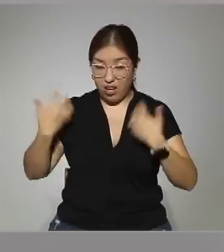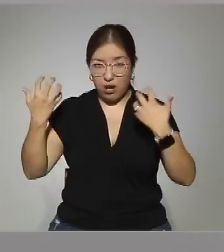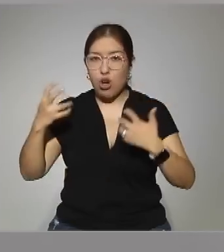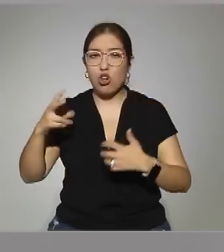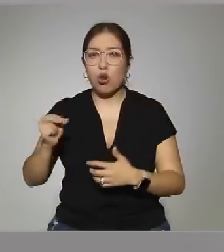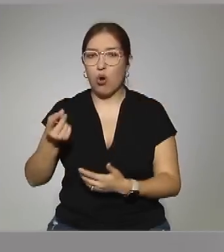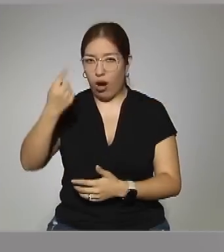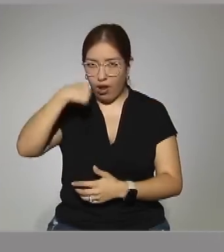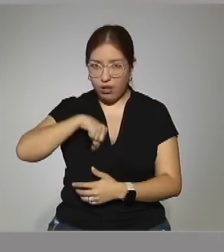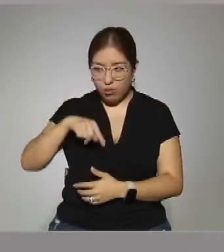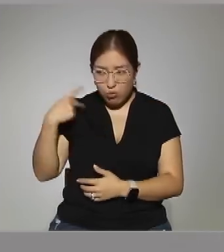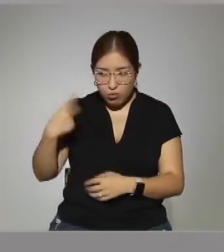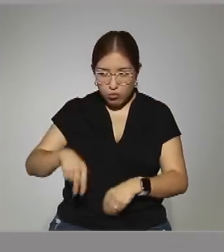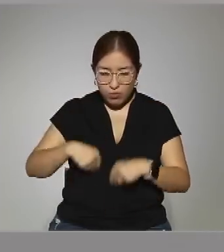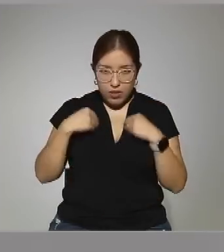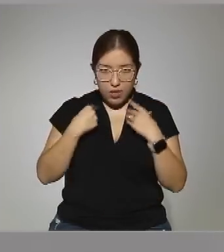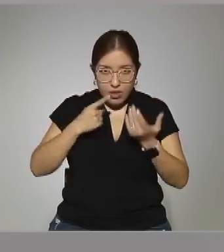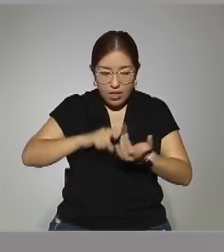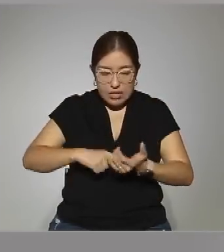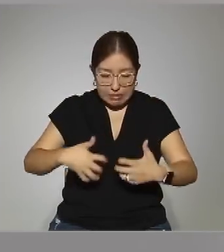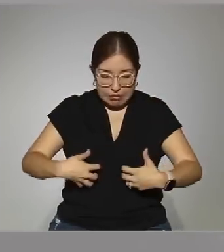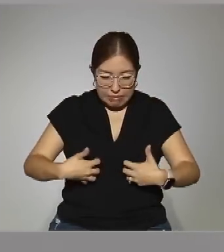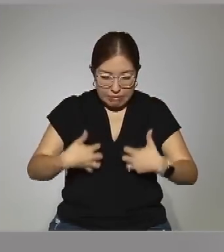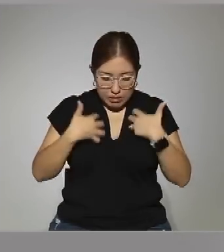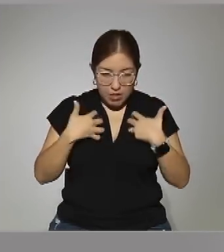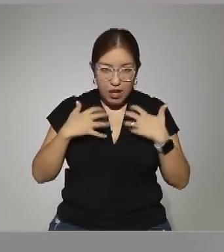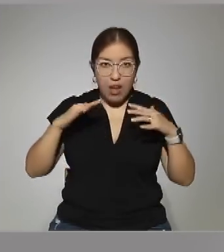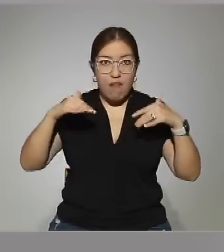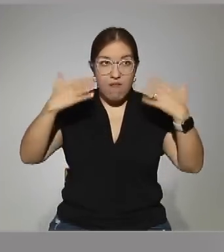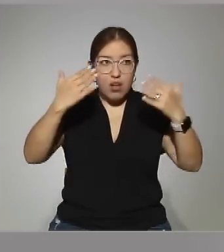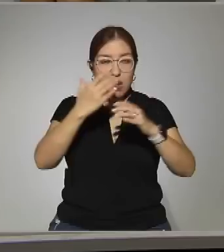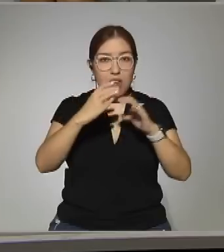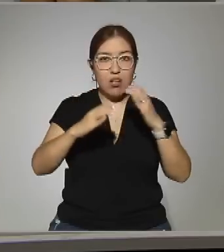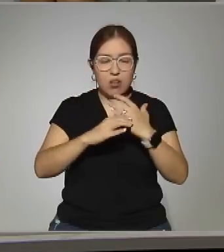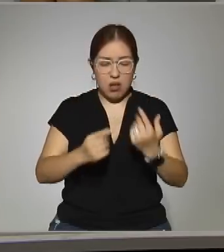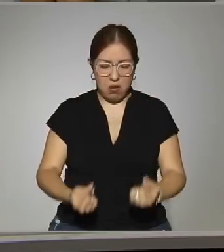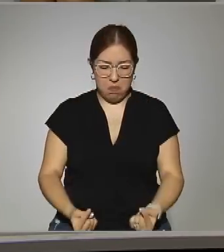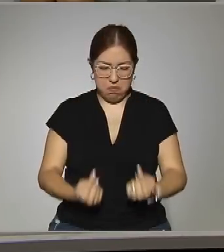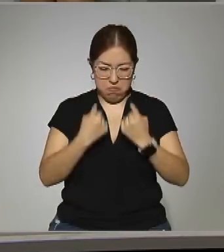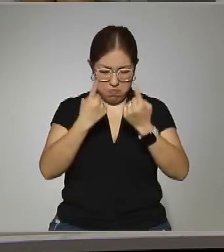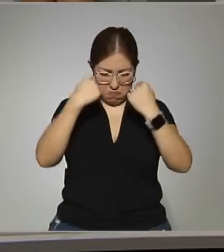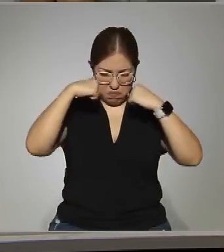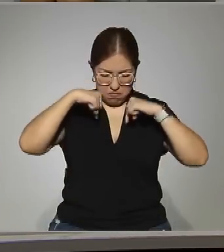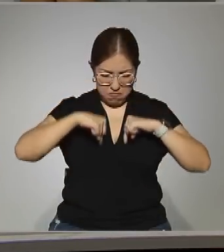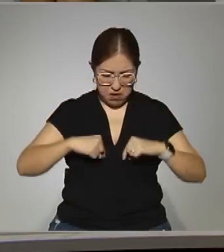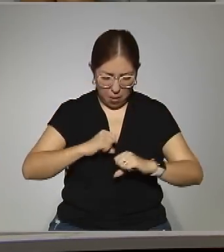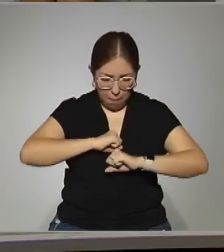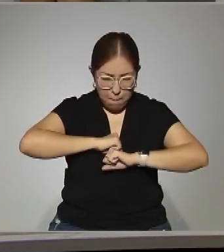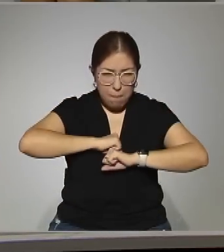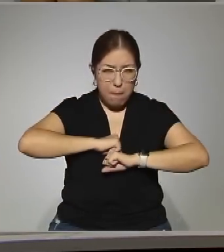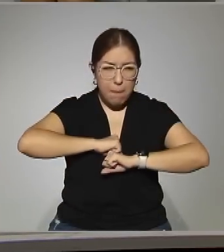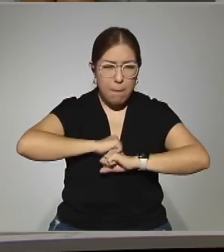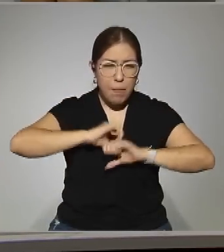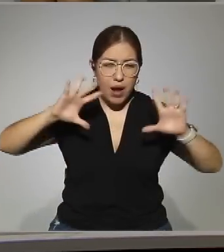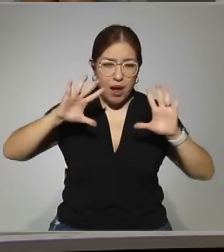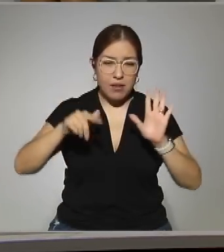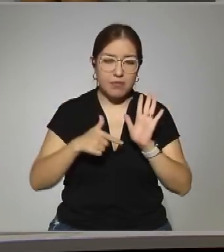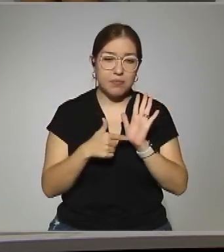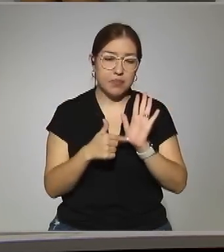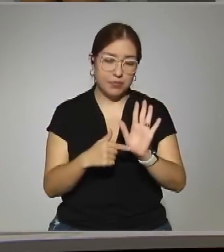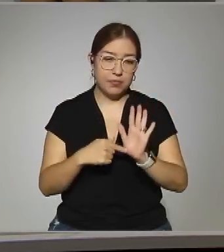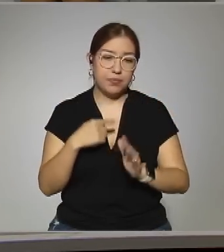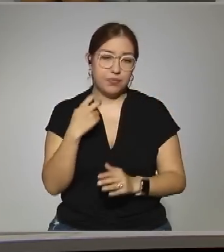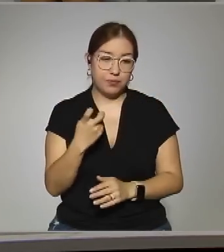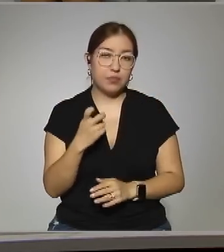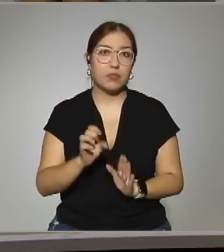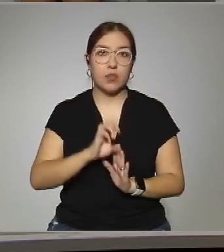afuera hay un detonante que viene y que justamente se proyecta hacia el exterior la emoción que está permanentemente ahí.